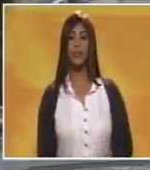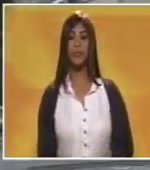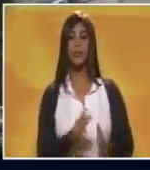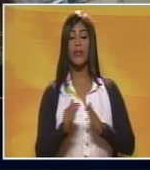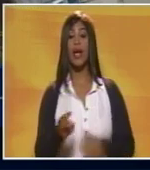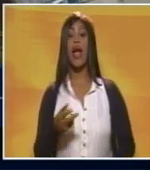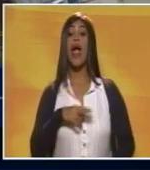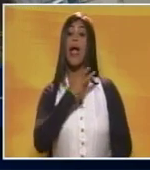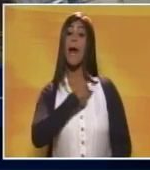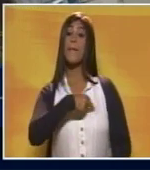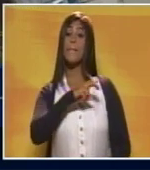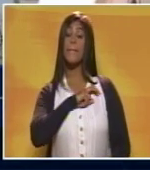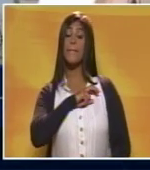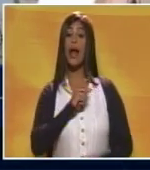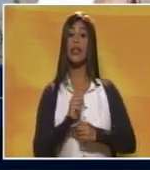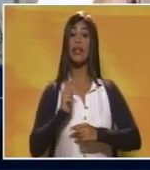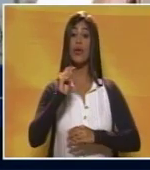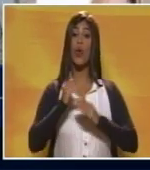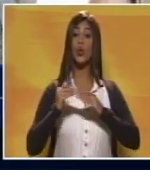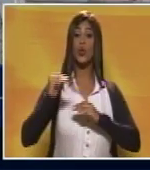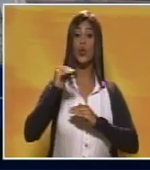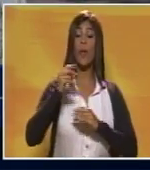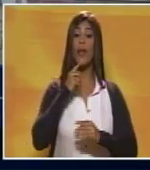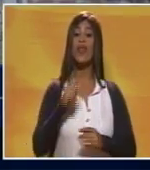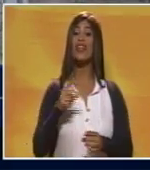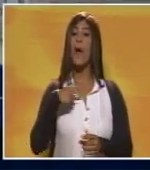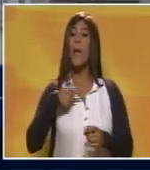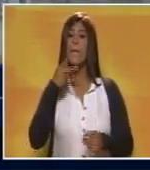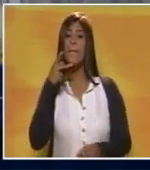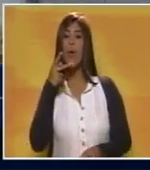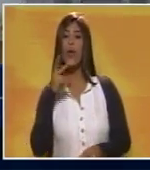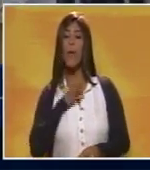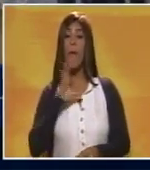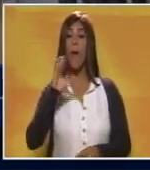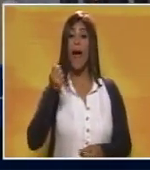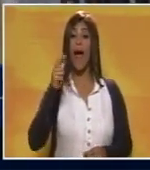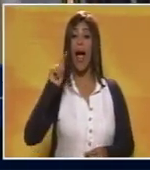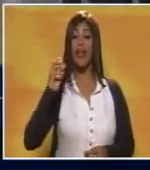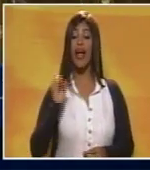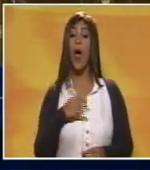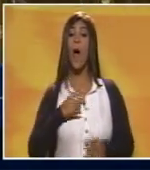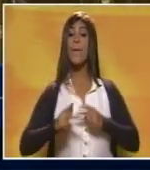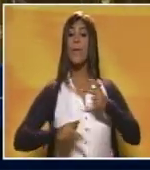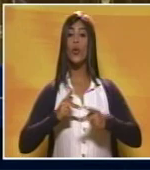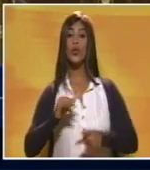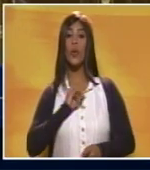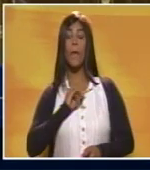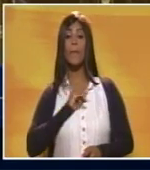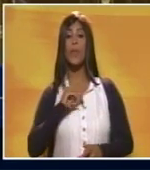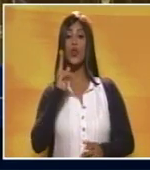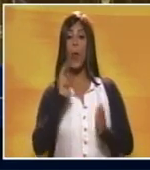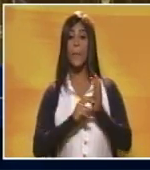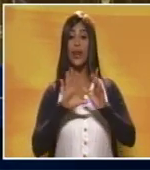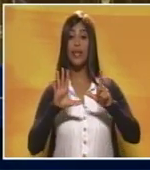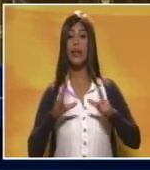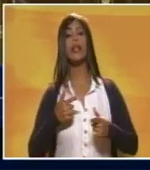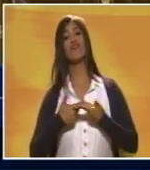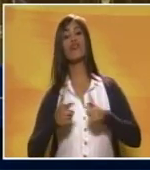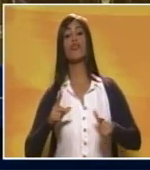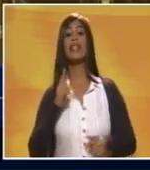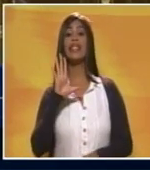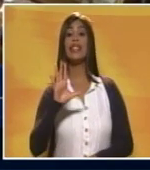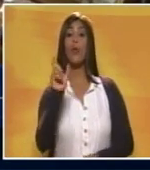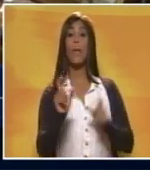En España, el Tribunal Supremo, que juzga a políticos catalanes por el proceso independentista de 2017, autorizó a 5 de ellos en